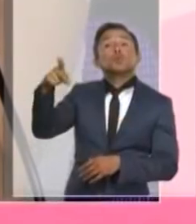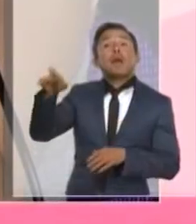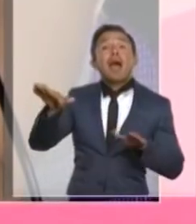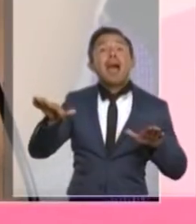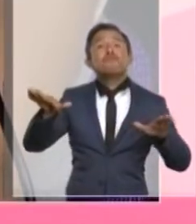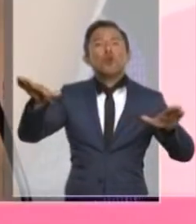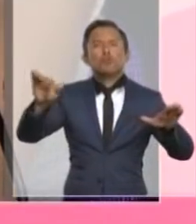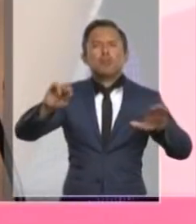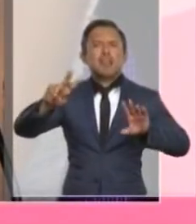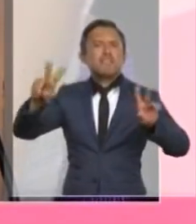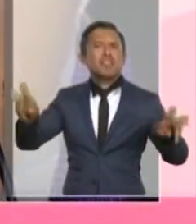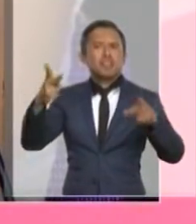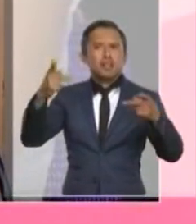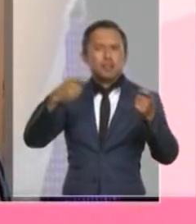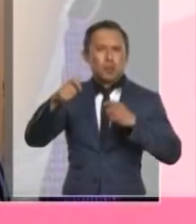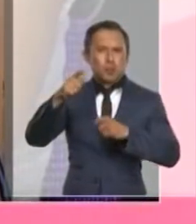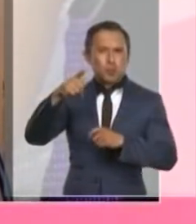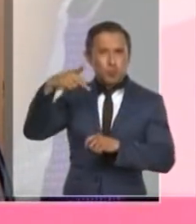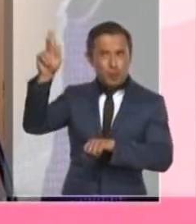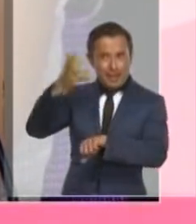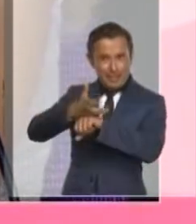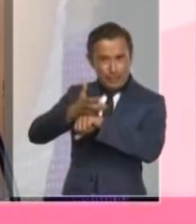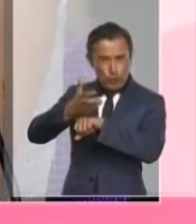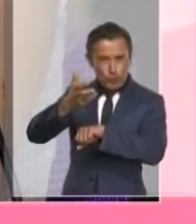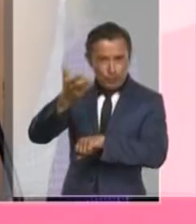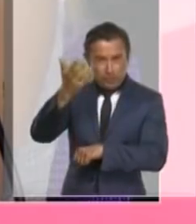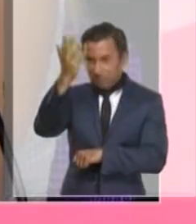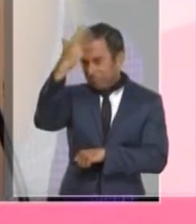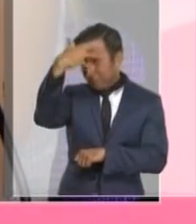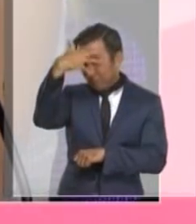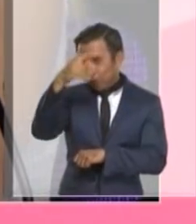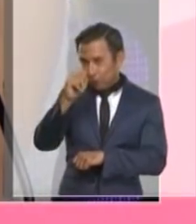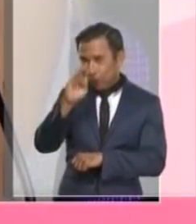Ya ven que Trump es muy